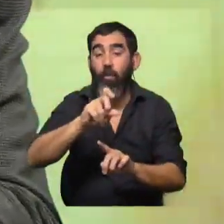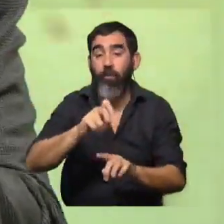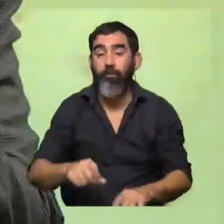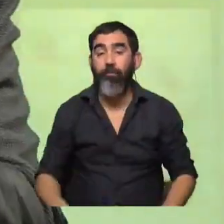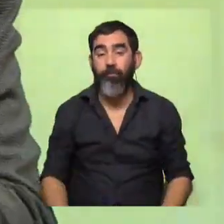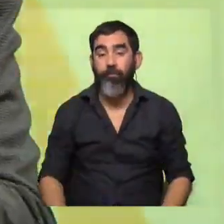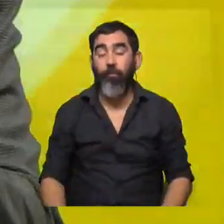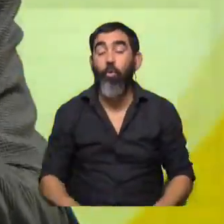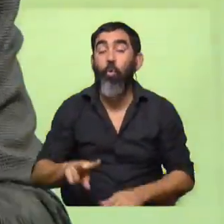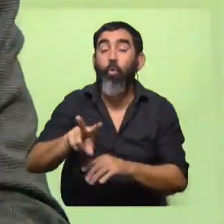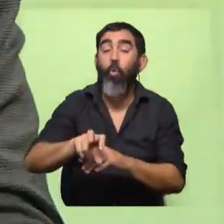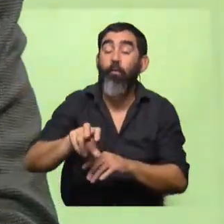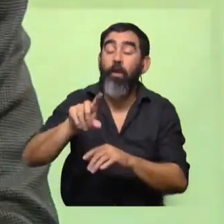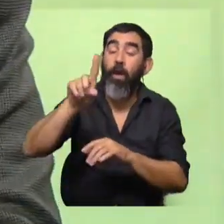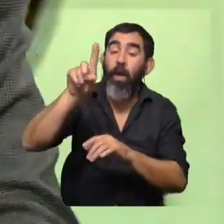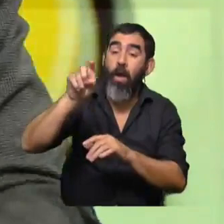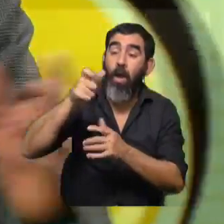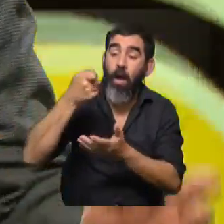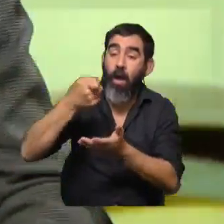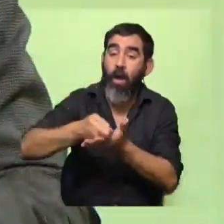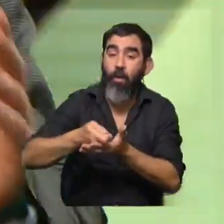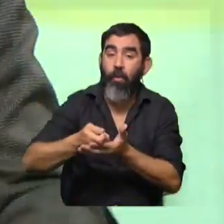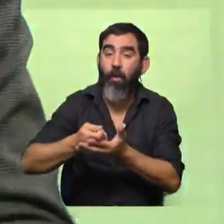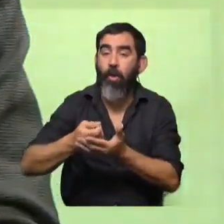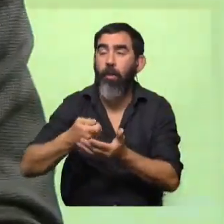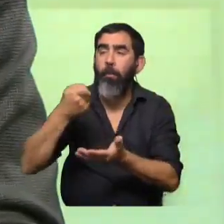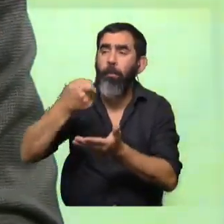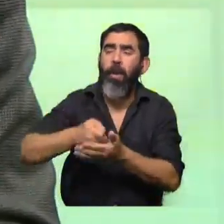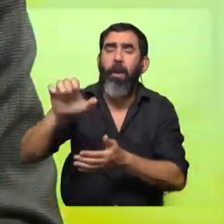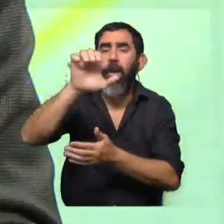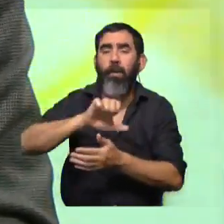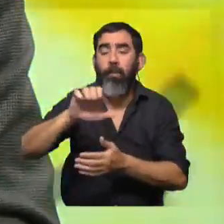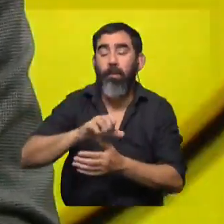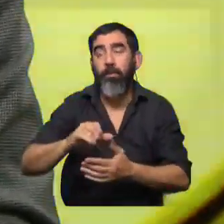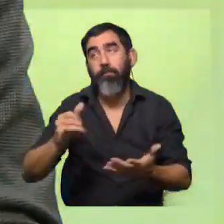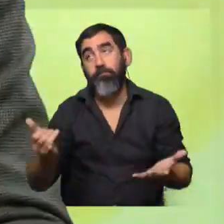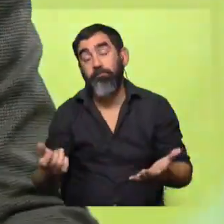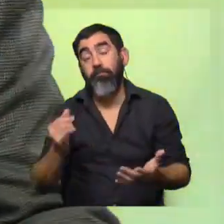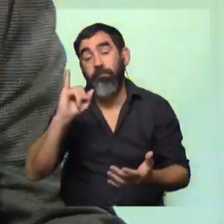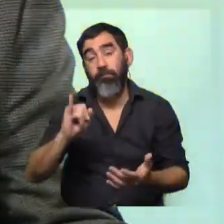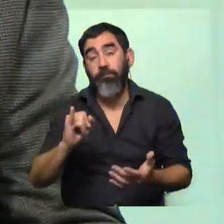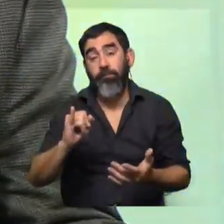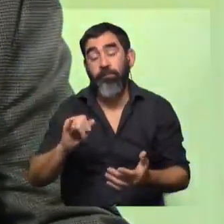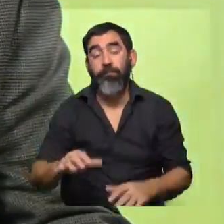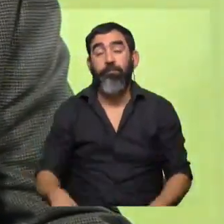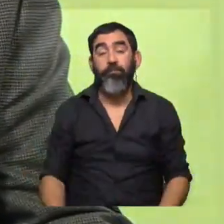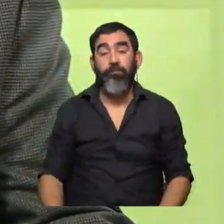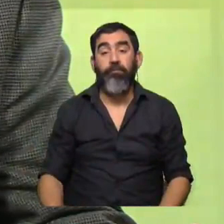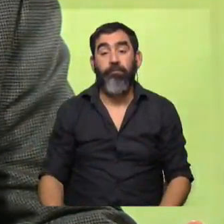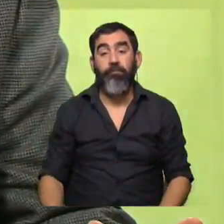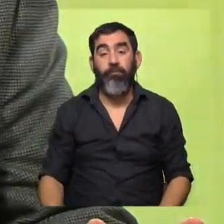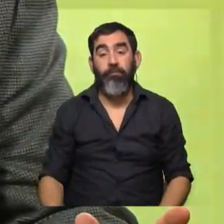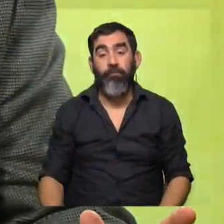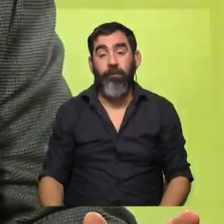a pensar en cobrar el agua, y ahora con la sequía todo el mundo decía, bueno, cobremos el agua a las empresas. Bueno, sí, está bien. La metemos, la sacamos del